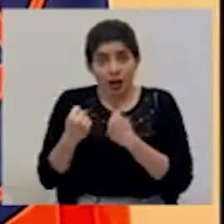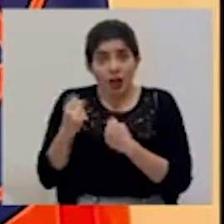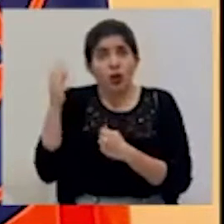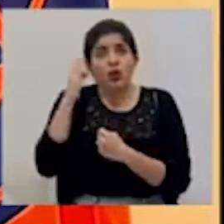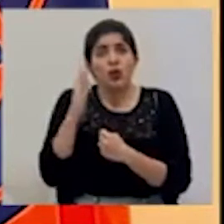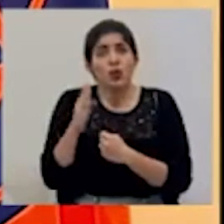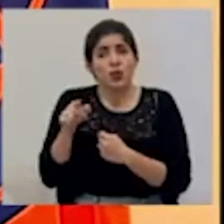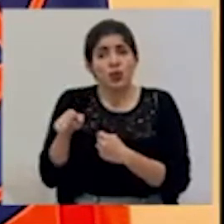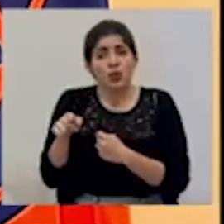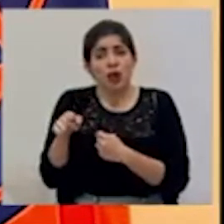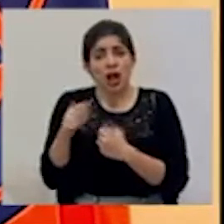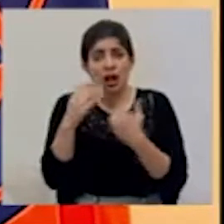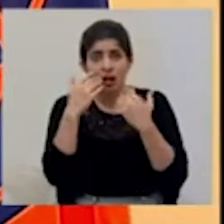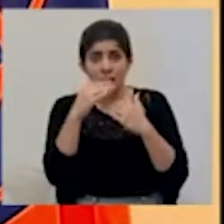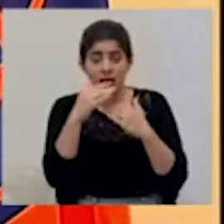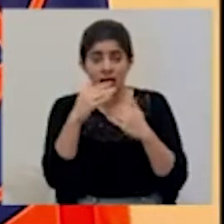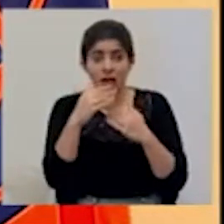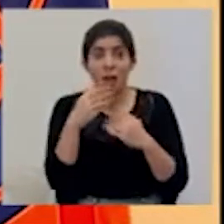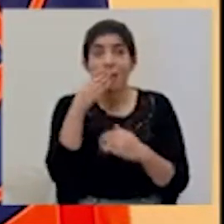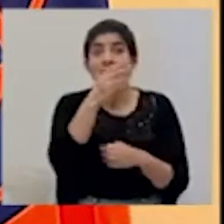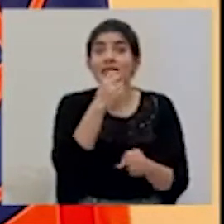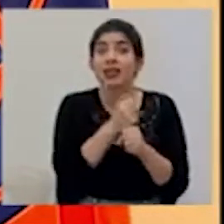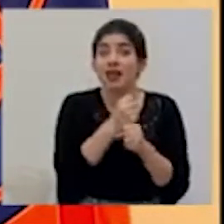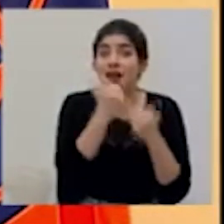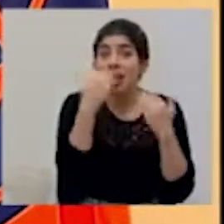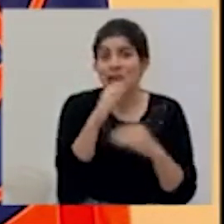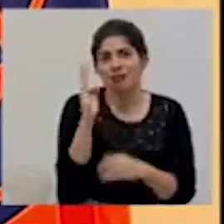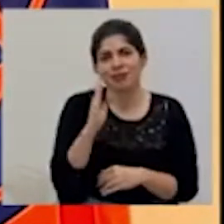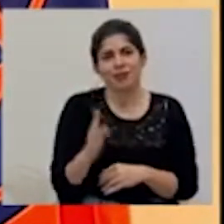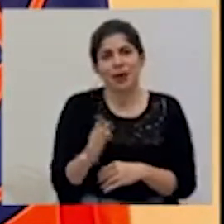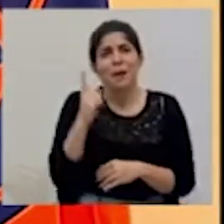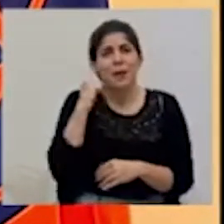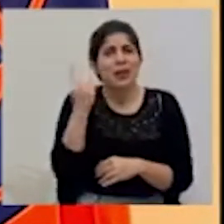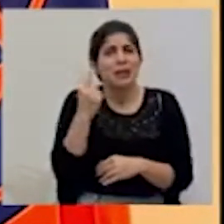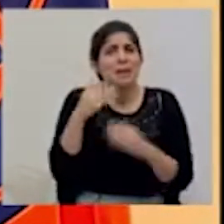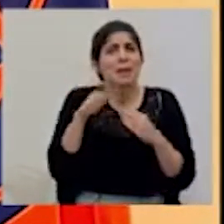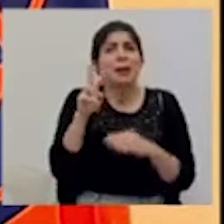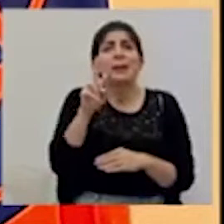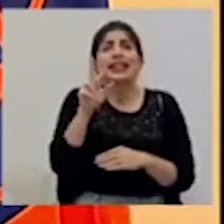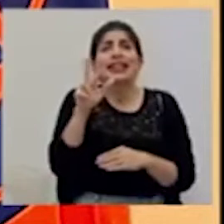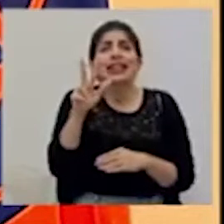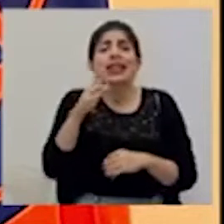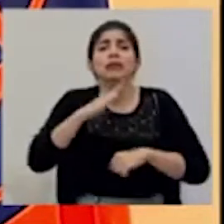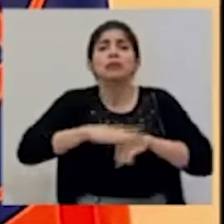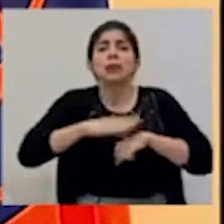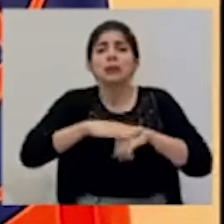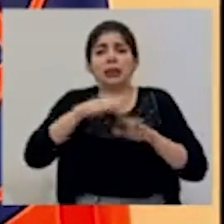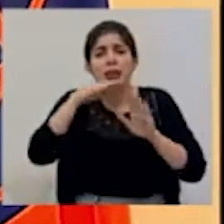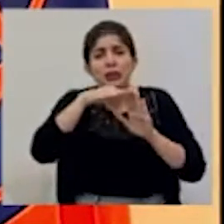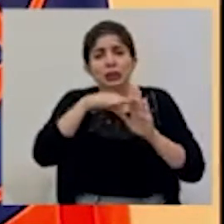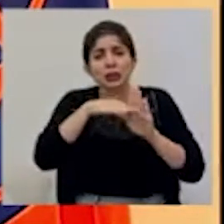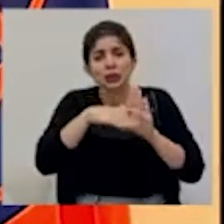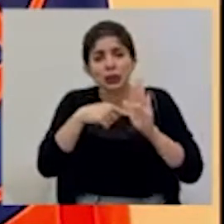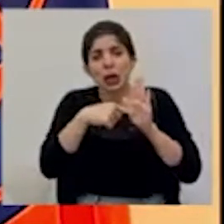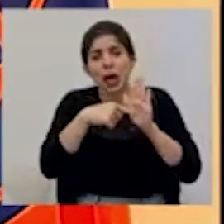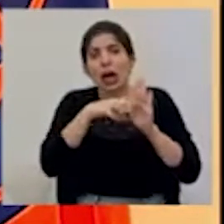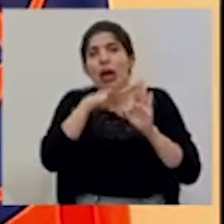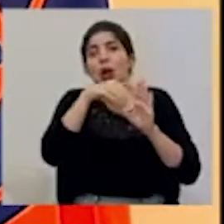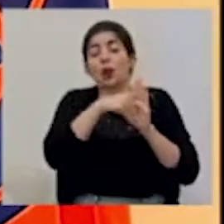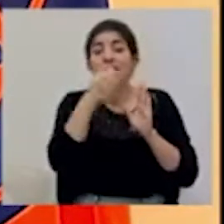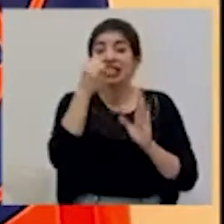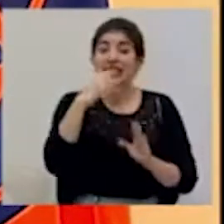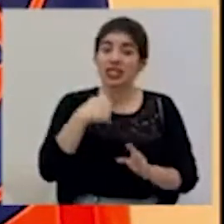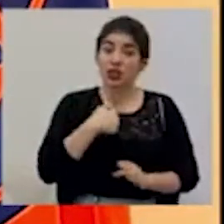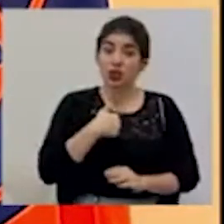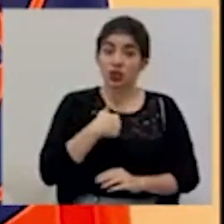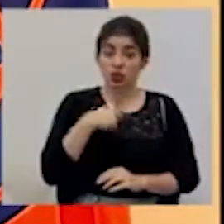el trabajo, porque siempre existieron más de 23 excepciones, incluida la excepción de si yo tengo que desplazarme en mi carro